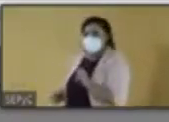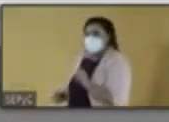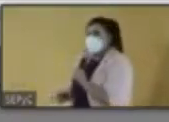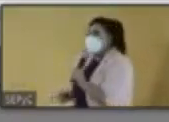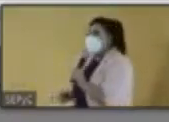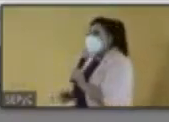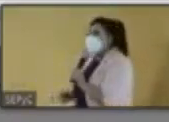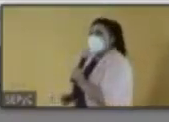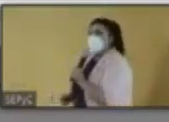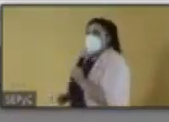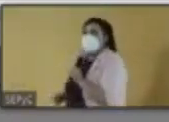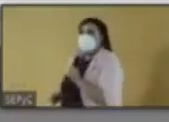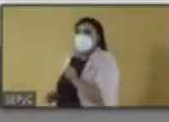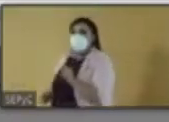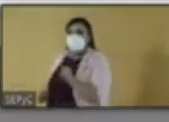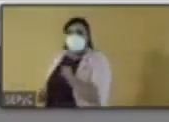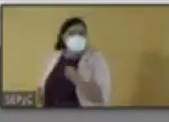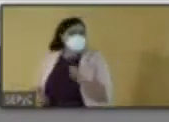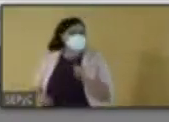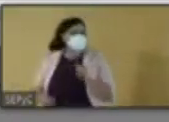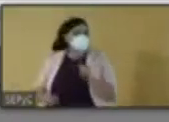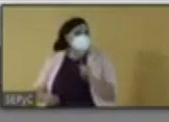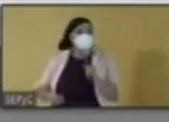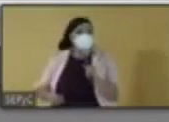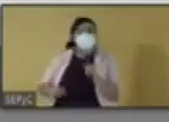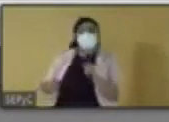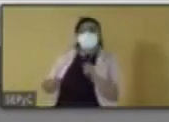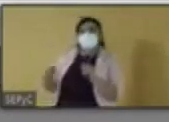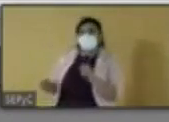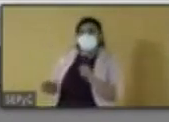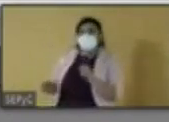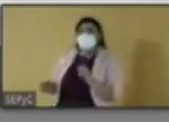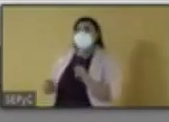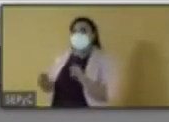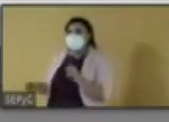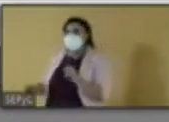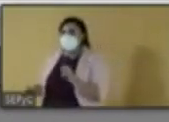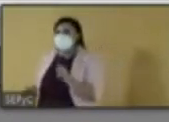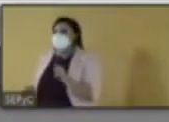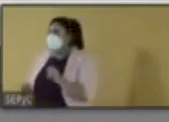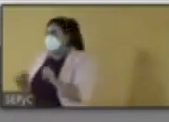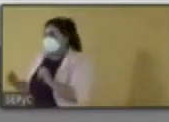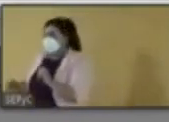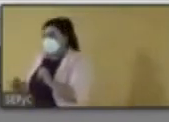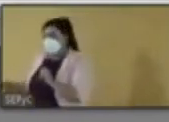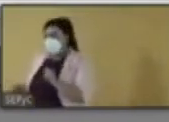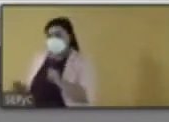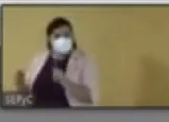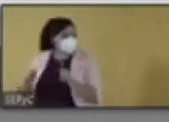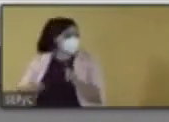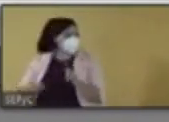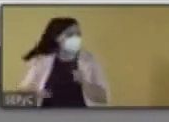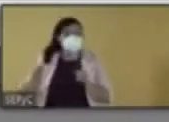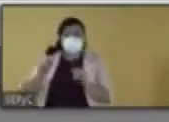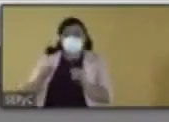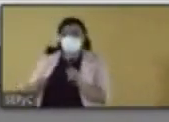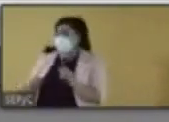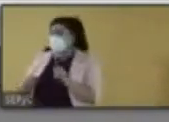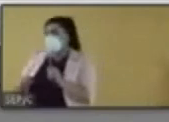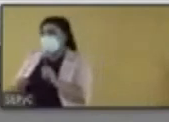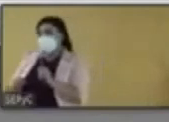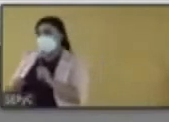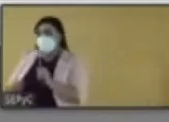de asignatura, en otros supuestos son, profesor de asignatura, maestros de enseñanza y otros. Es una gran